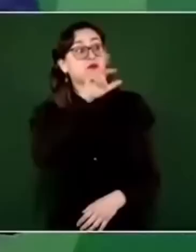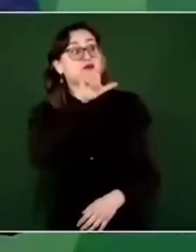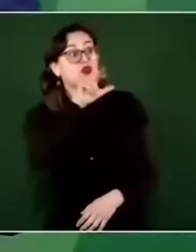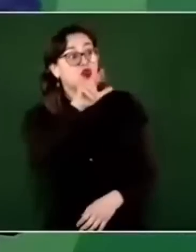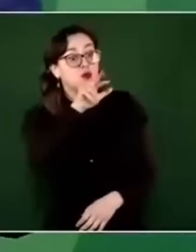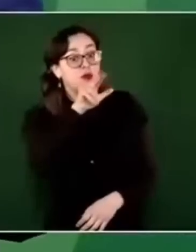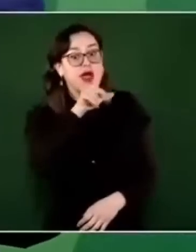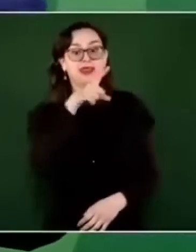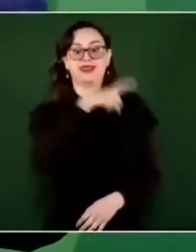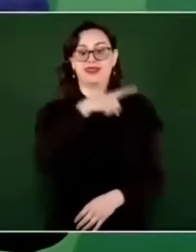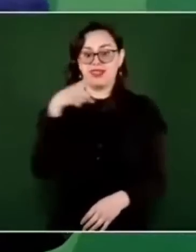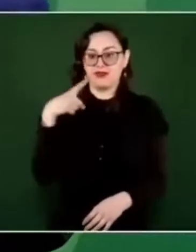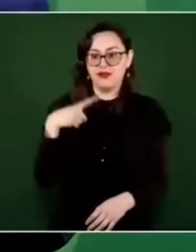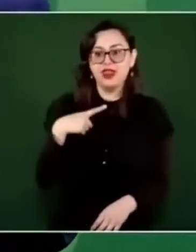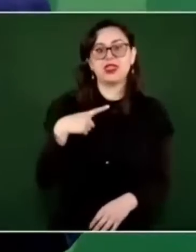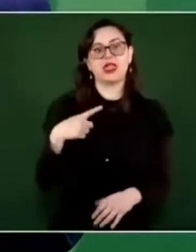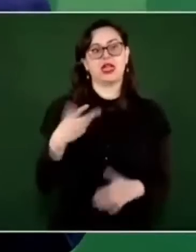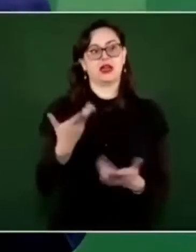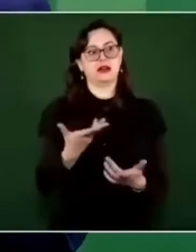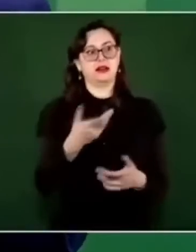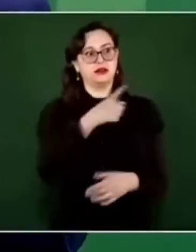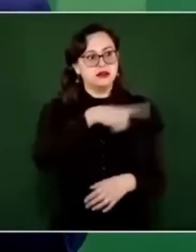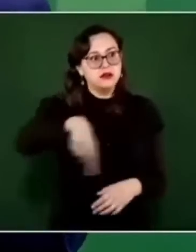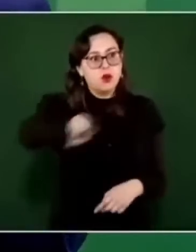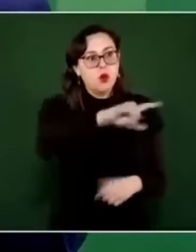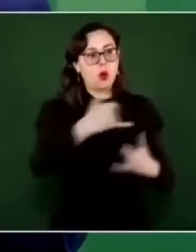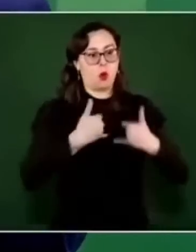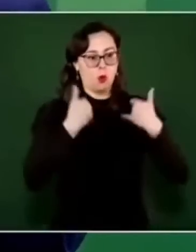la drogadicción.